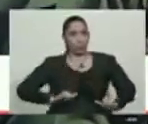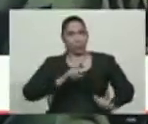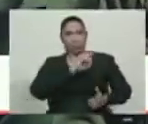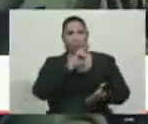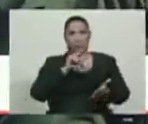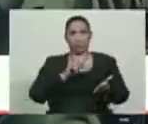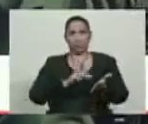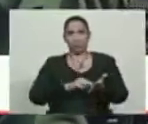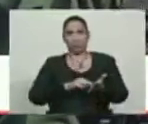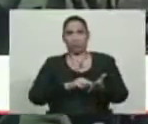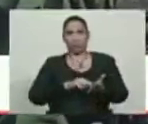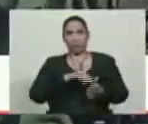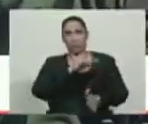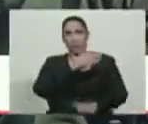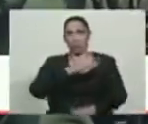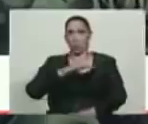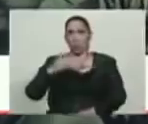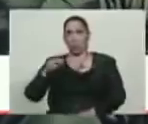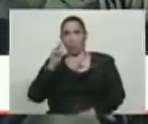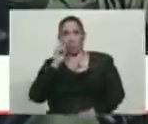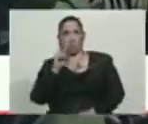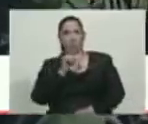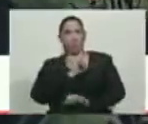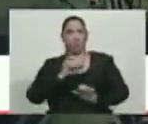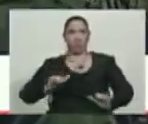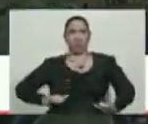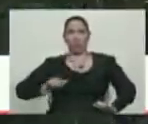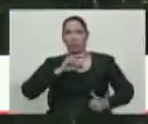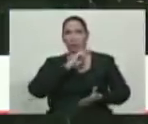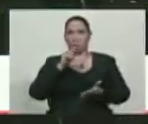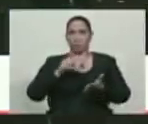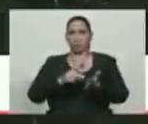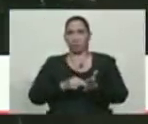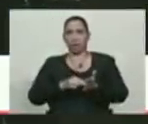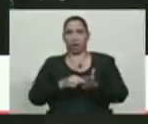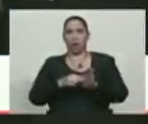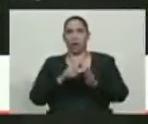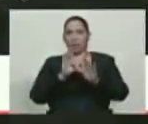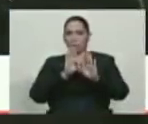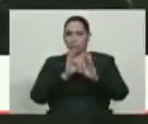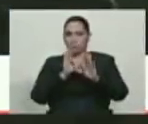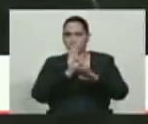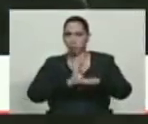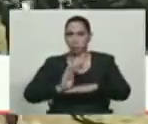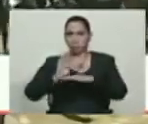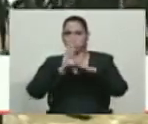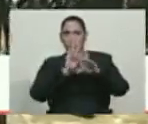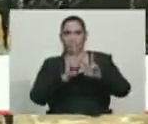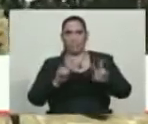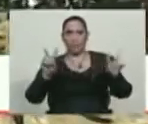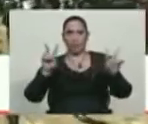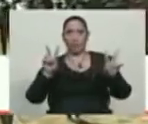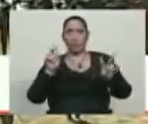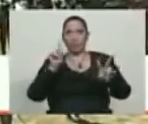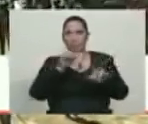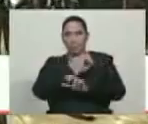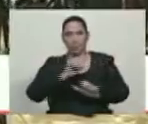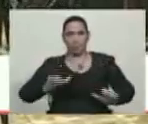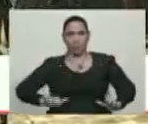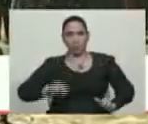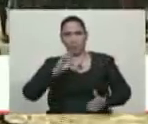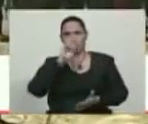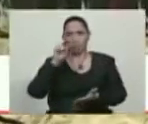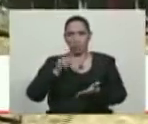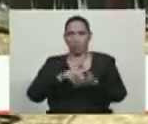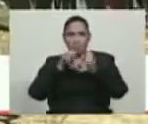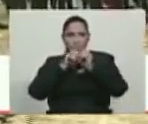de las costas. Vemos a la Guardia Nacional del Orden Público, de la Preservación de la Paz. Vemos a la Guardia Nacional